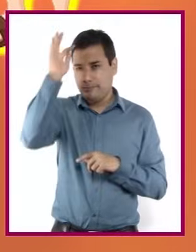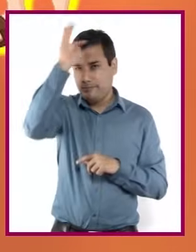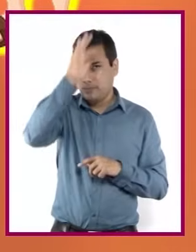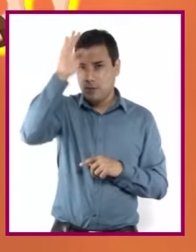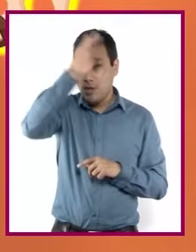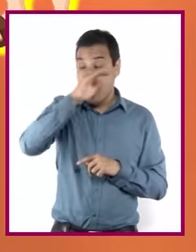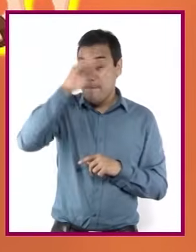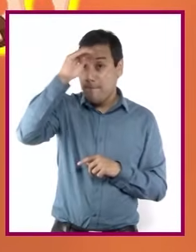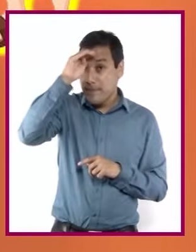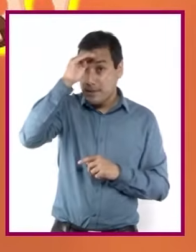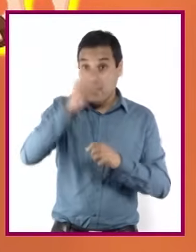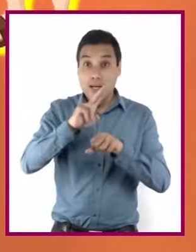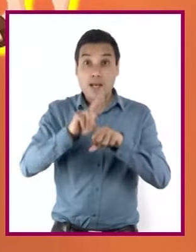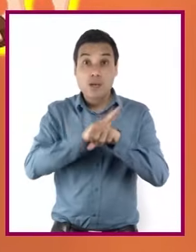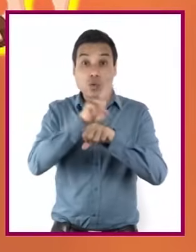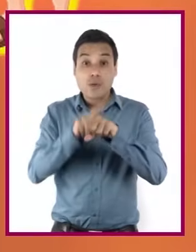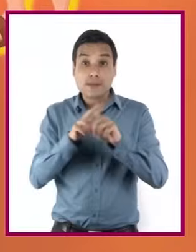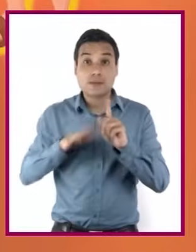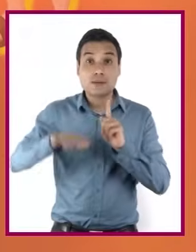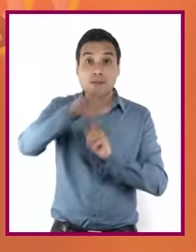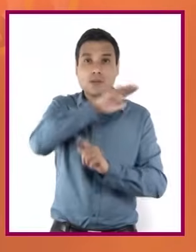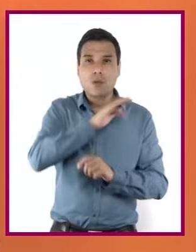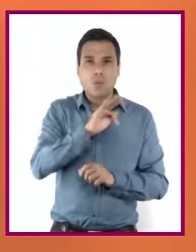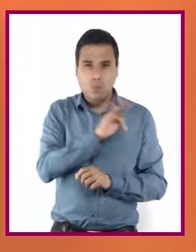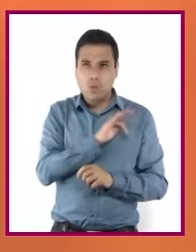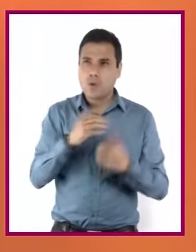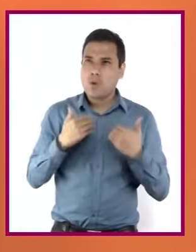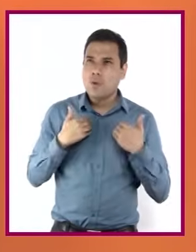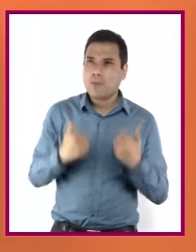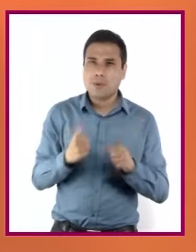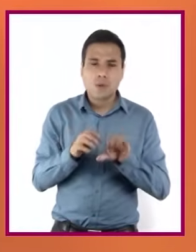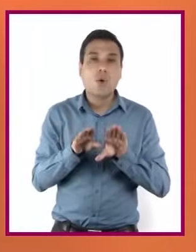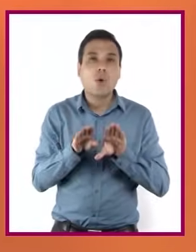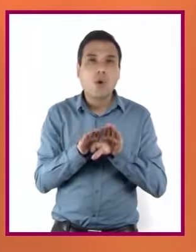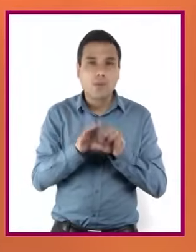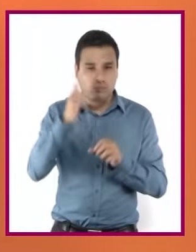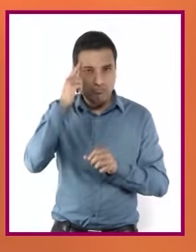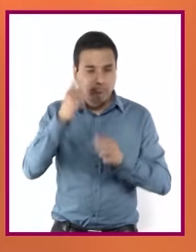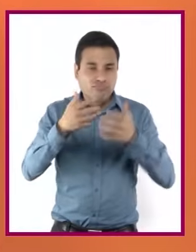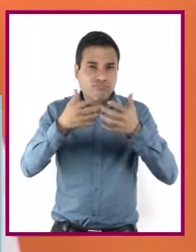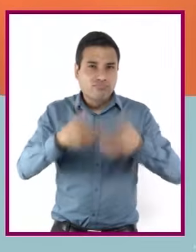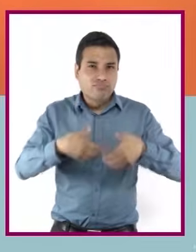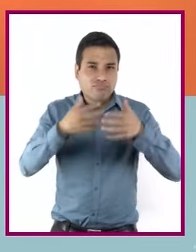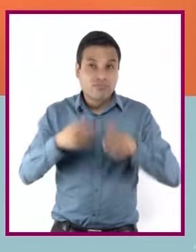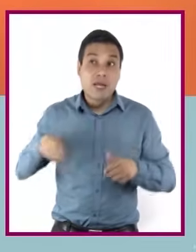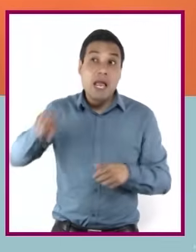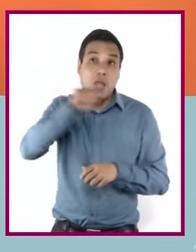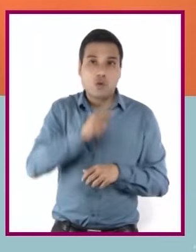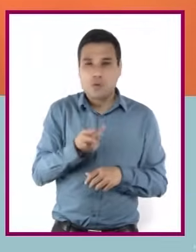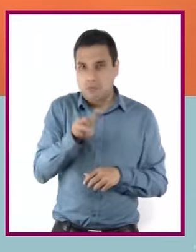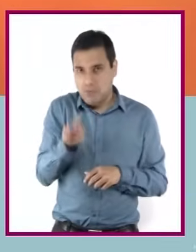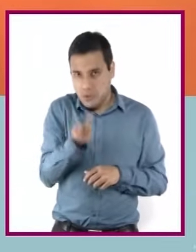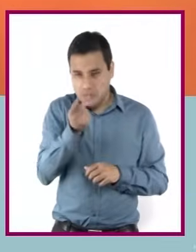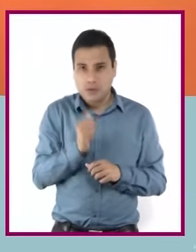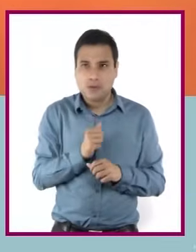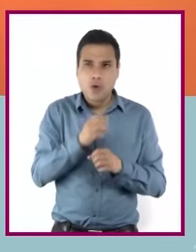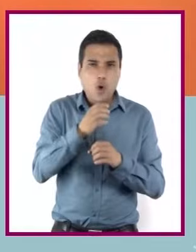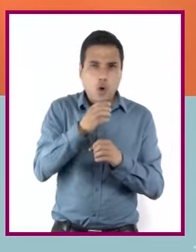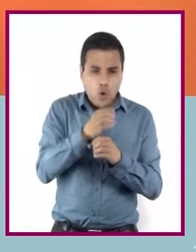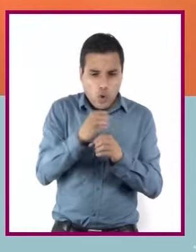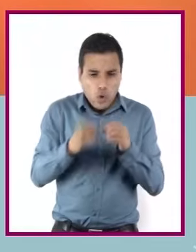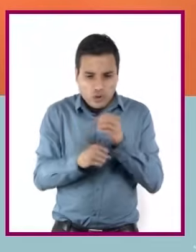ser comprendida mediante el razonamiento. Para dar respuesta a la pregunta ¿de qué están hechas las